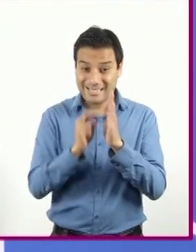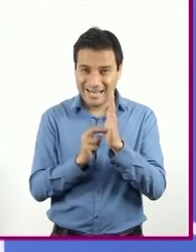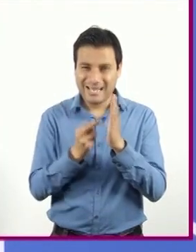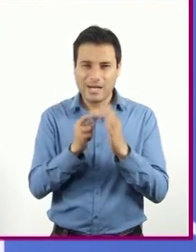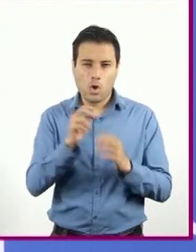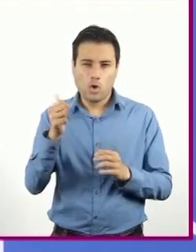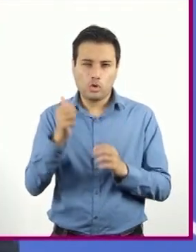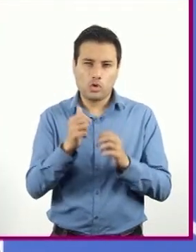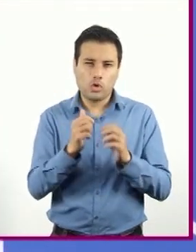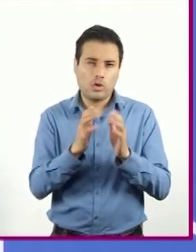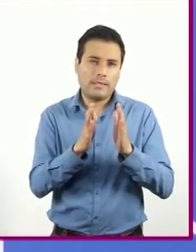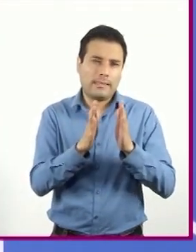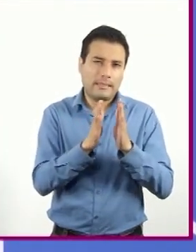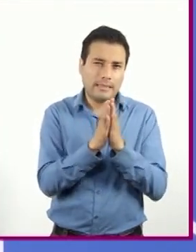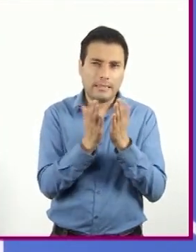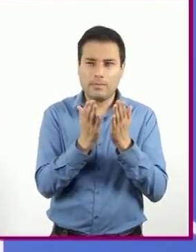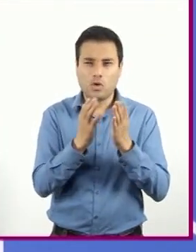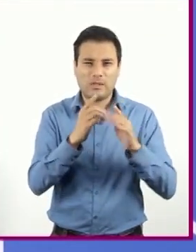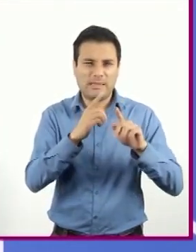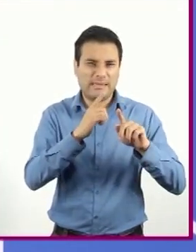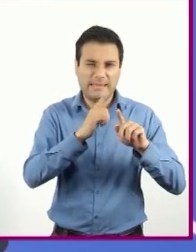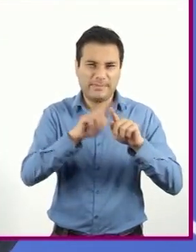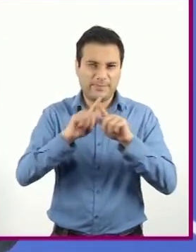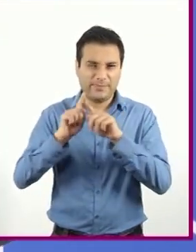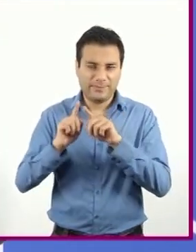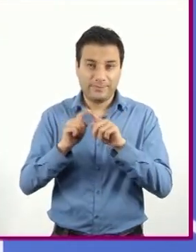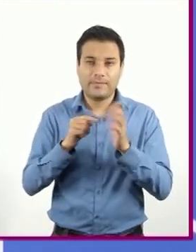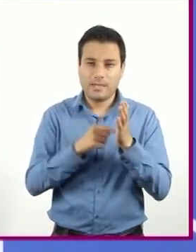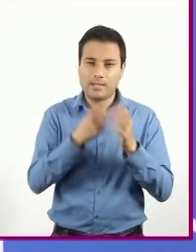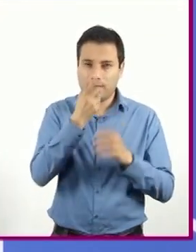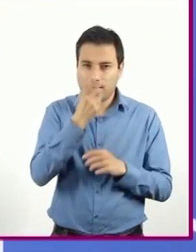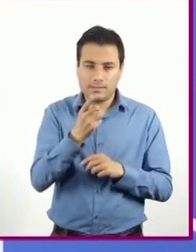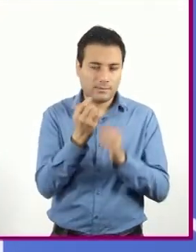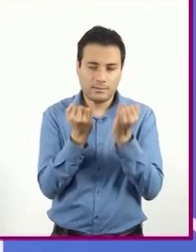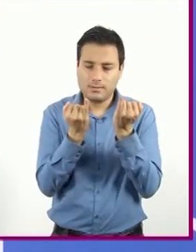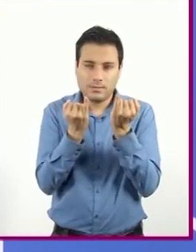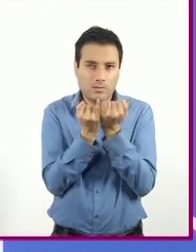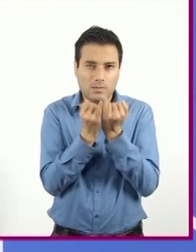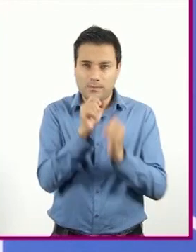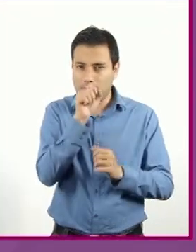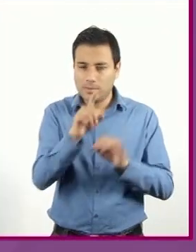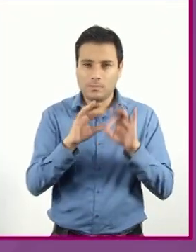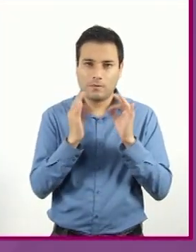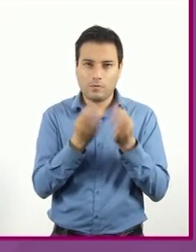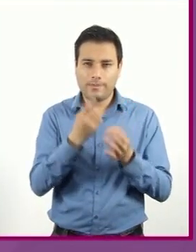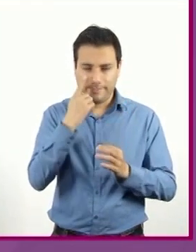otros textos que nos indican qué hacer tienen esta misma estructura. Observen.